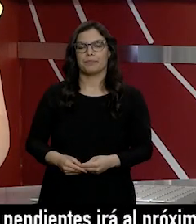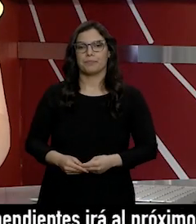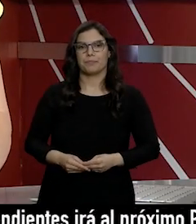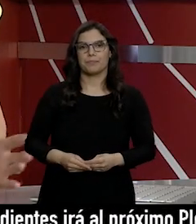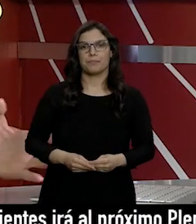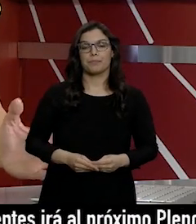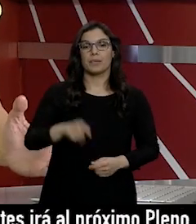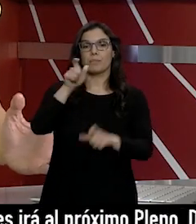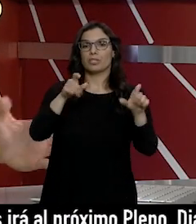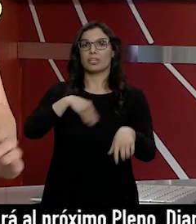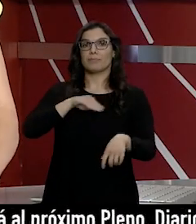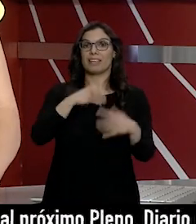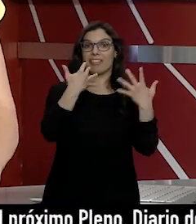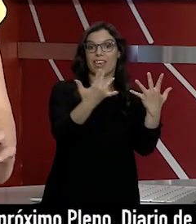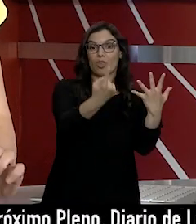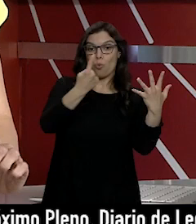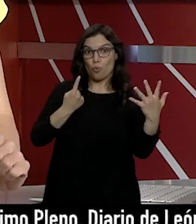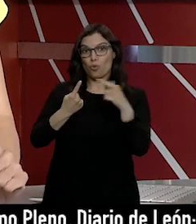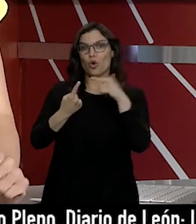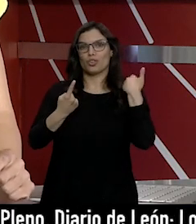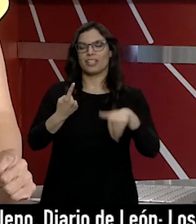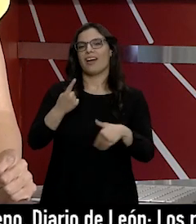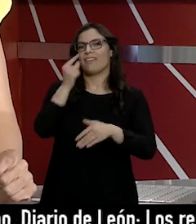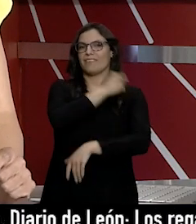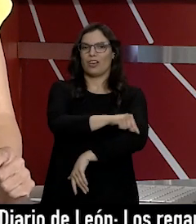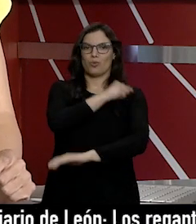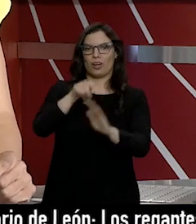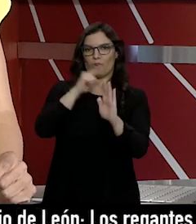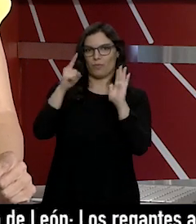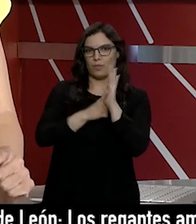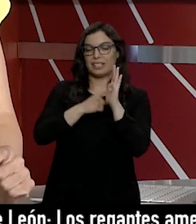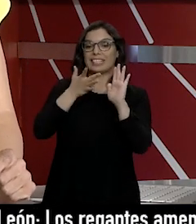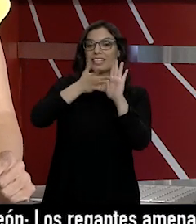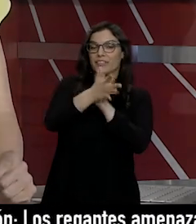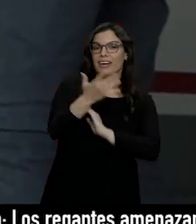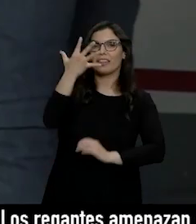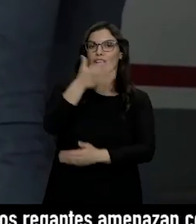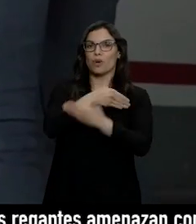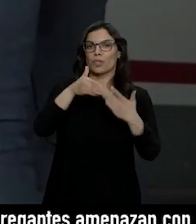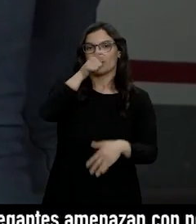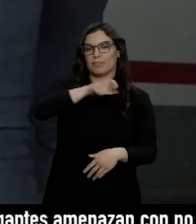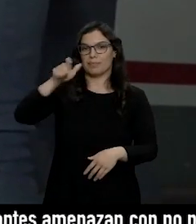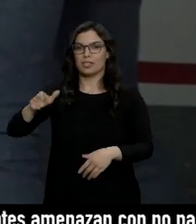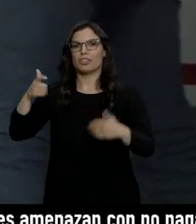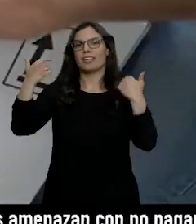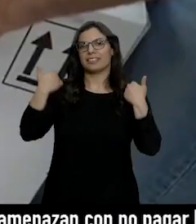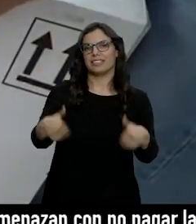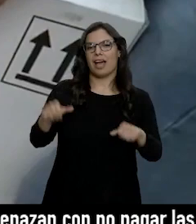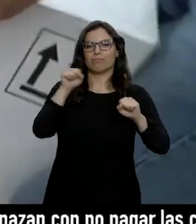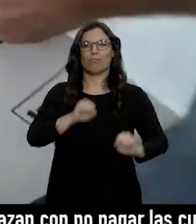1 de cada 10 españoles ya ha recibido la pauta completa de vacunación. Esto supone que 5 millones de personas están